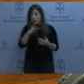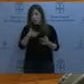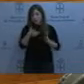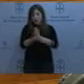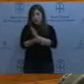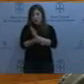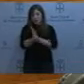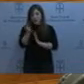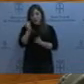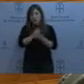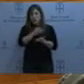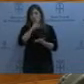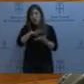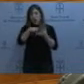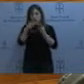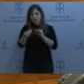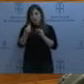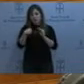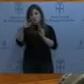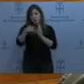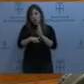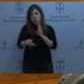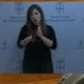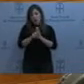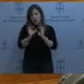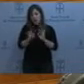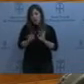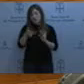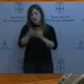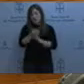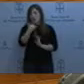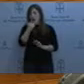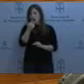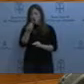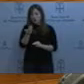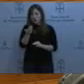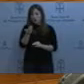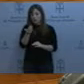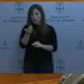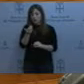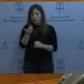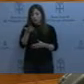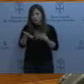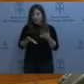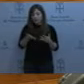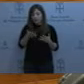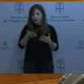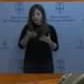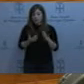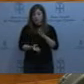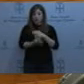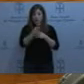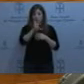por adaptarse al marco de la legalidad, algo que no está ocurriendo en otra comunidad. Y